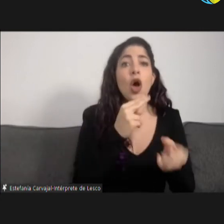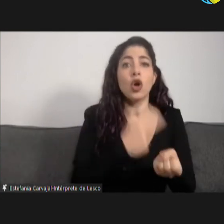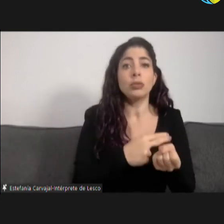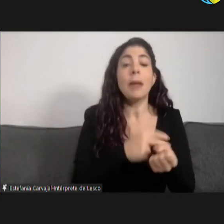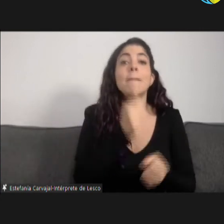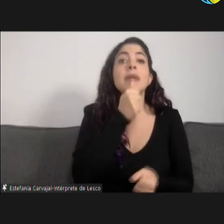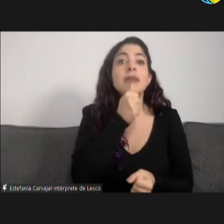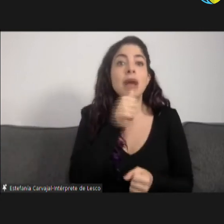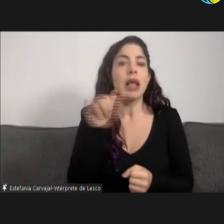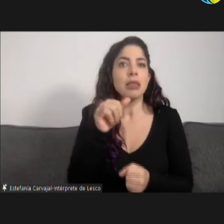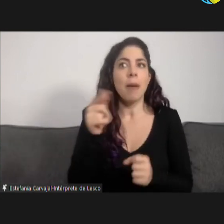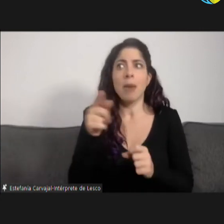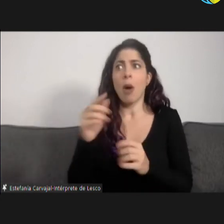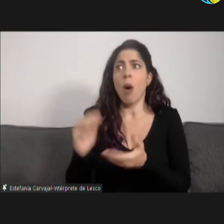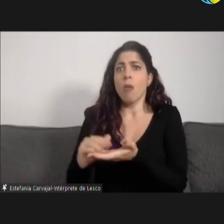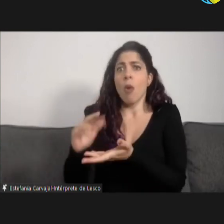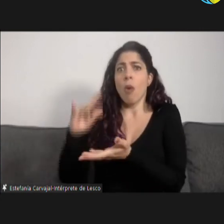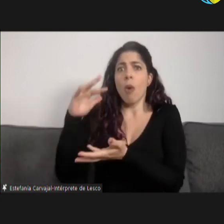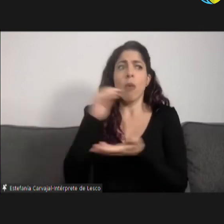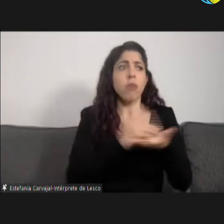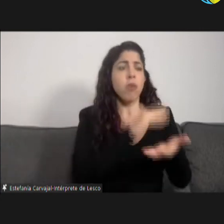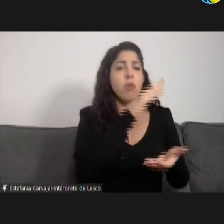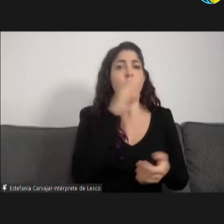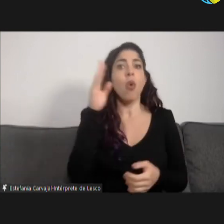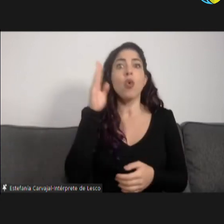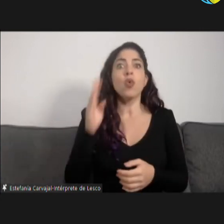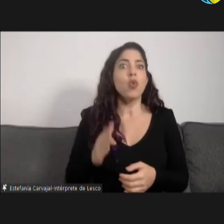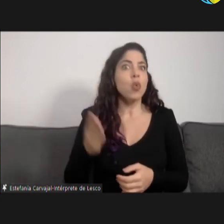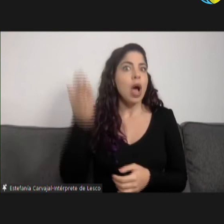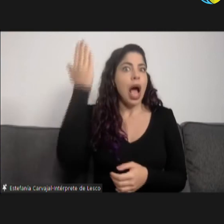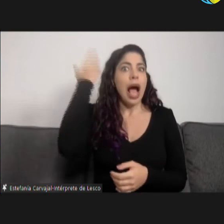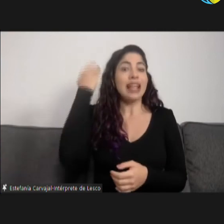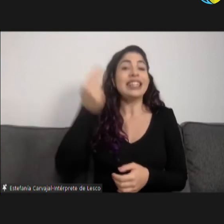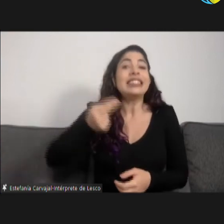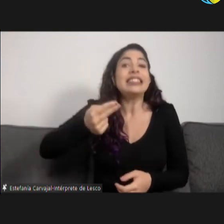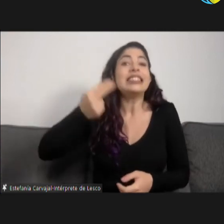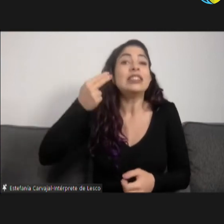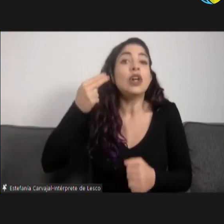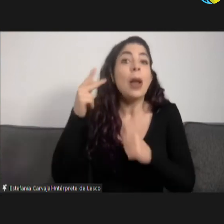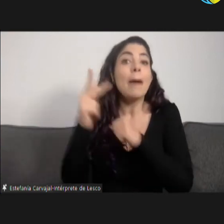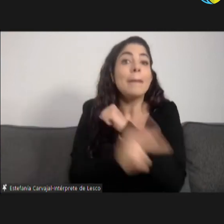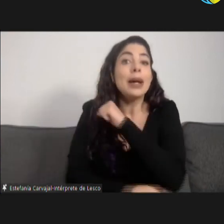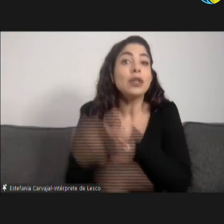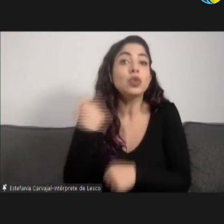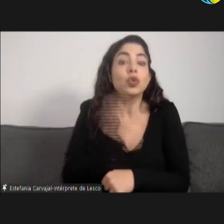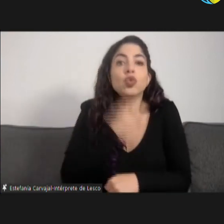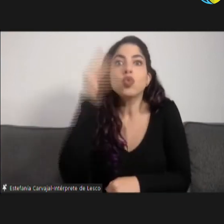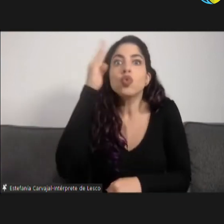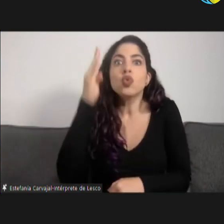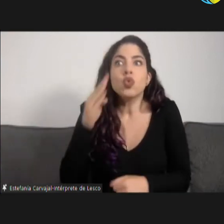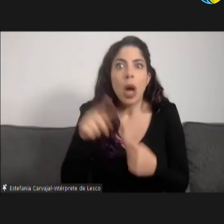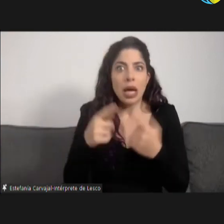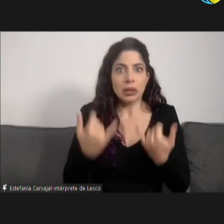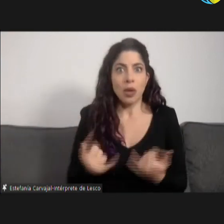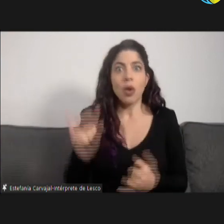como nunca antes lo hemos sentido en el país, en la historia de nuestro país, igual como lo está viviendo la